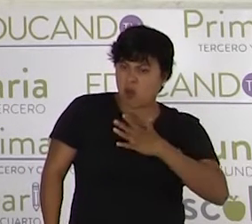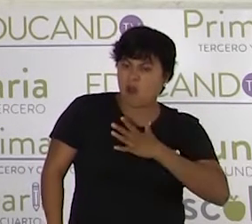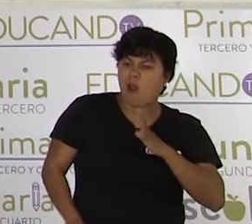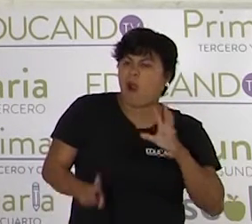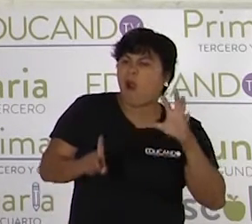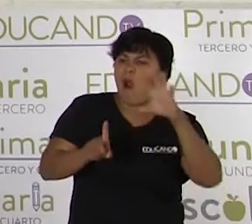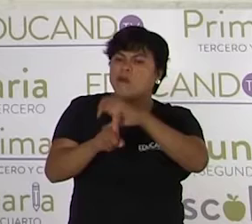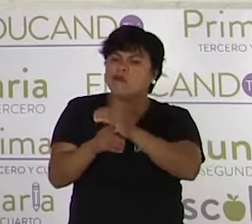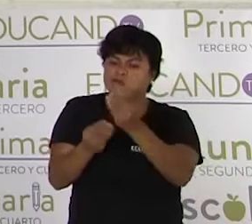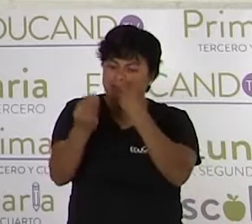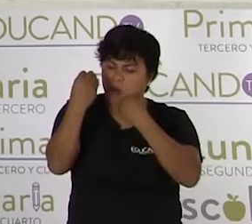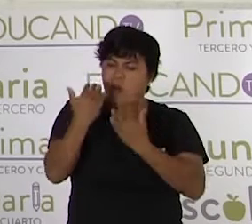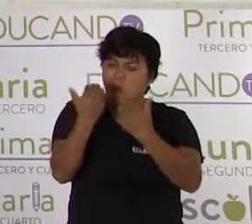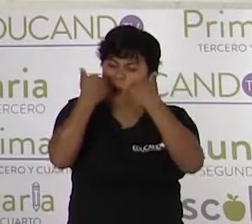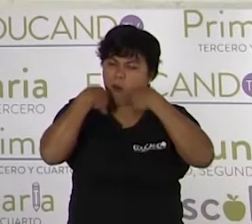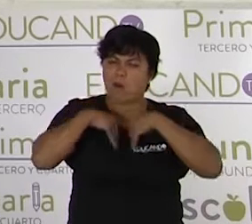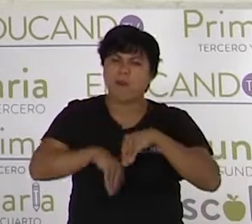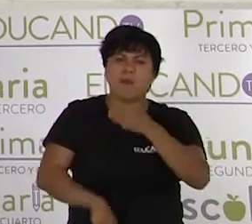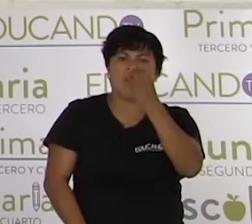comer.